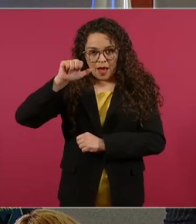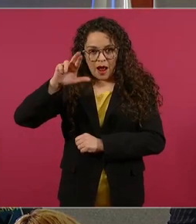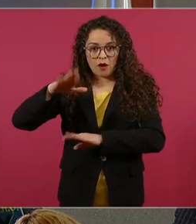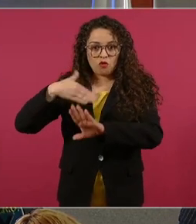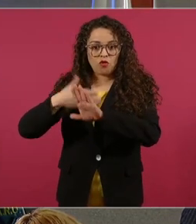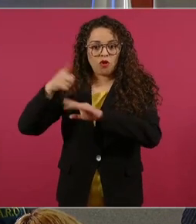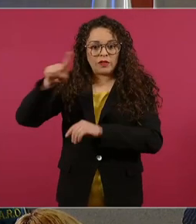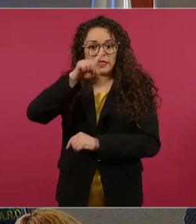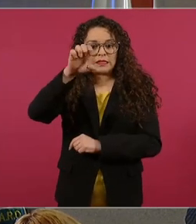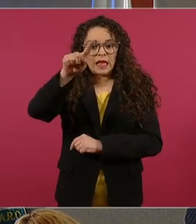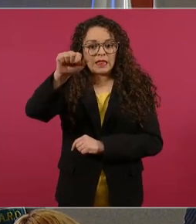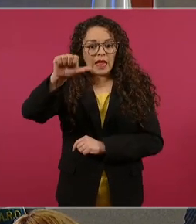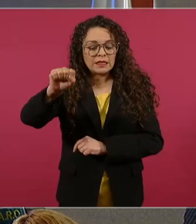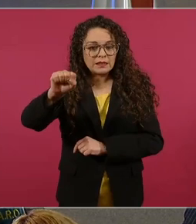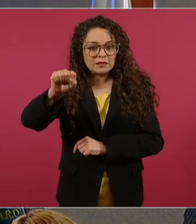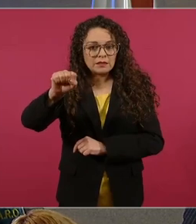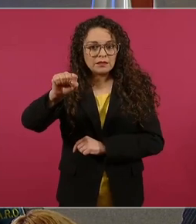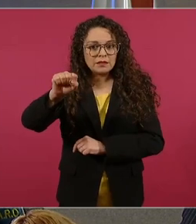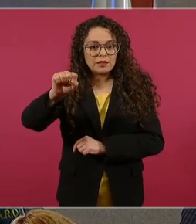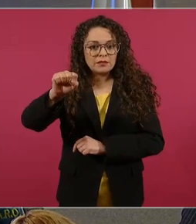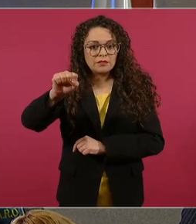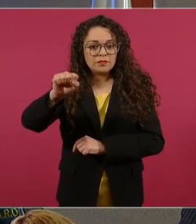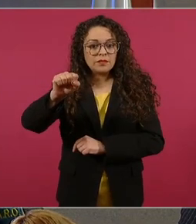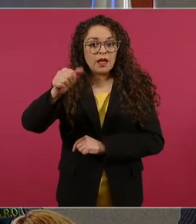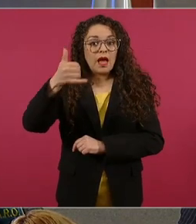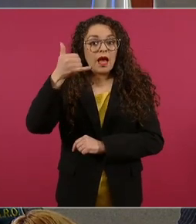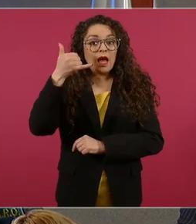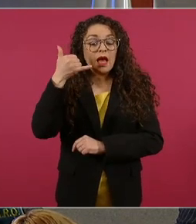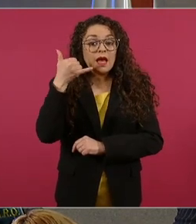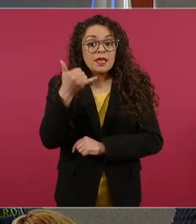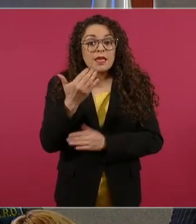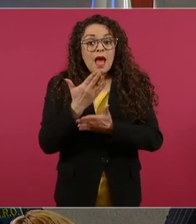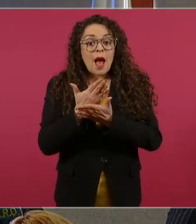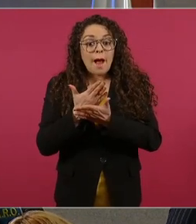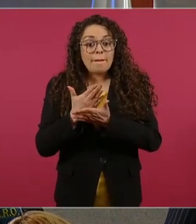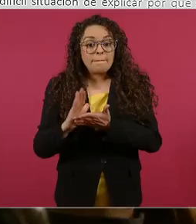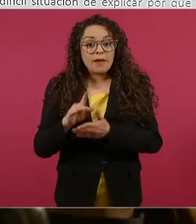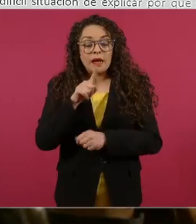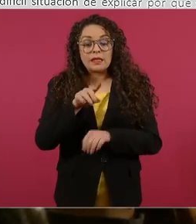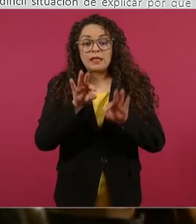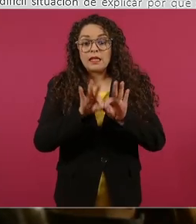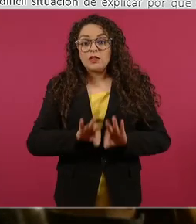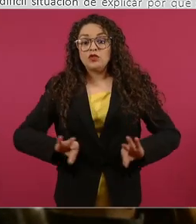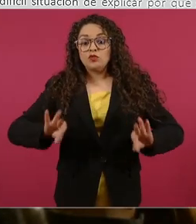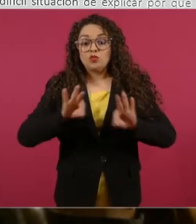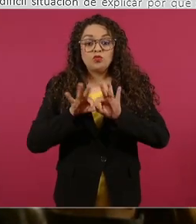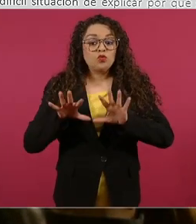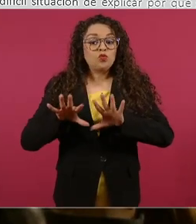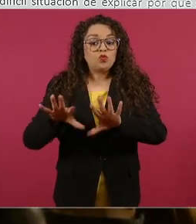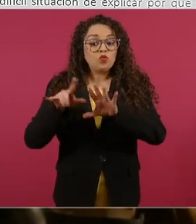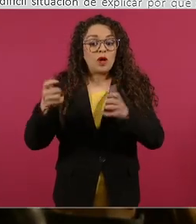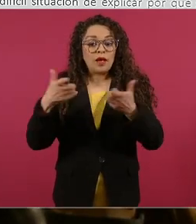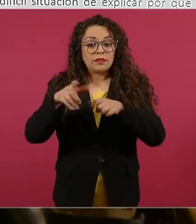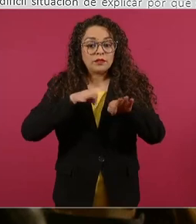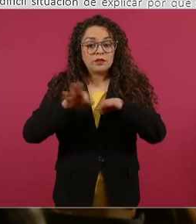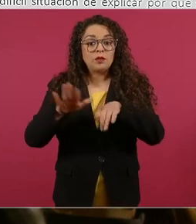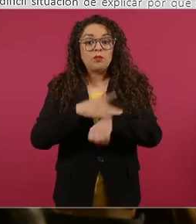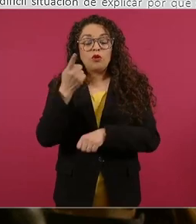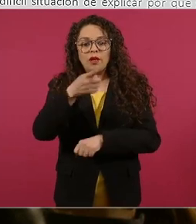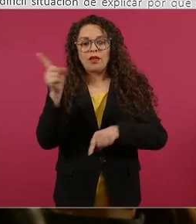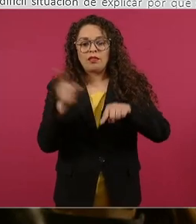y destaca su papel emergente como actor clave en la lucha contra el